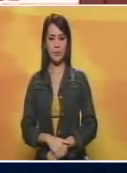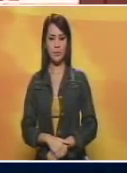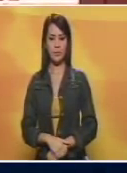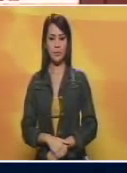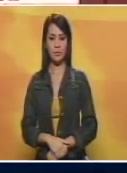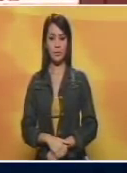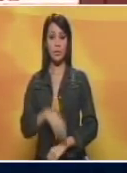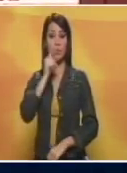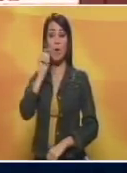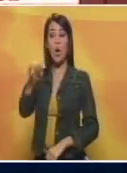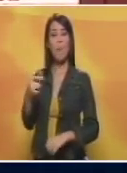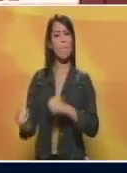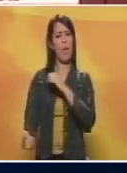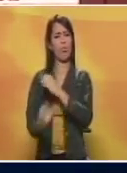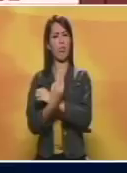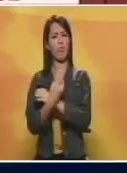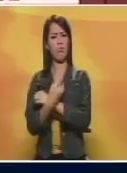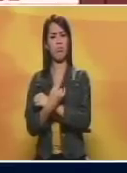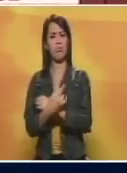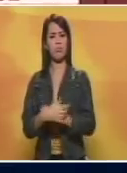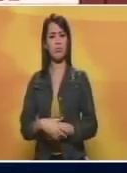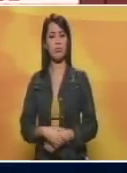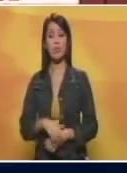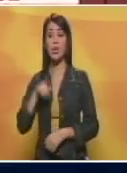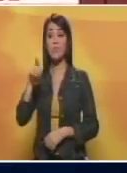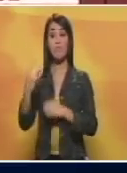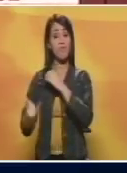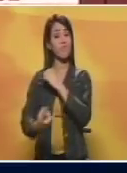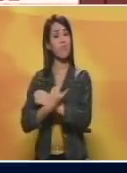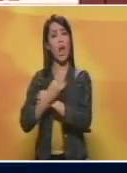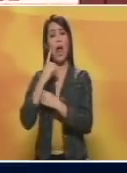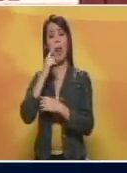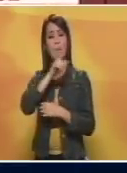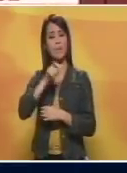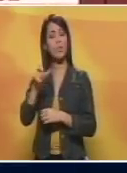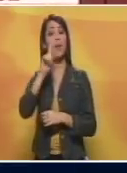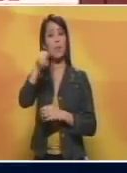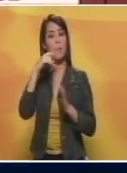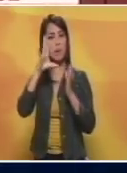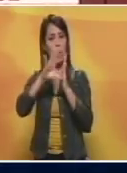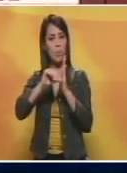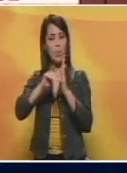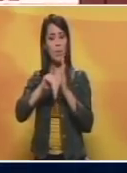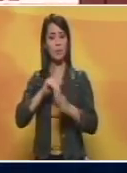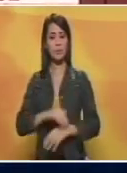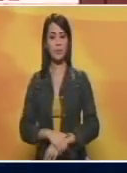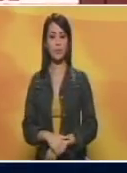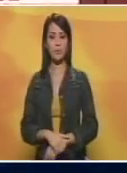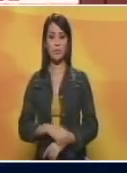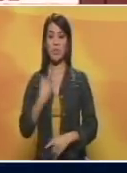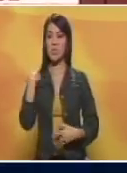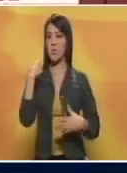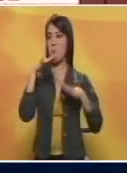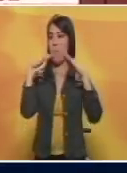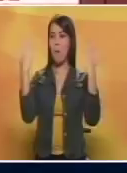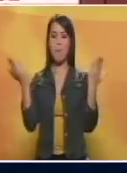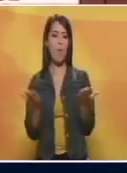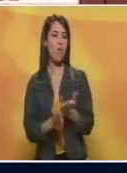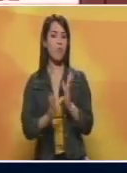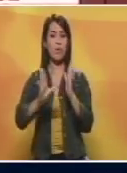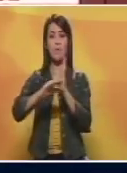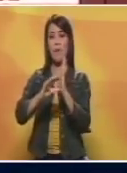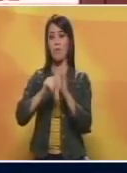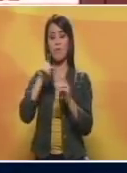el tipo es un traidor ha traicionado a todo el mundo y ha robado a todo el que ha podido y anda en el mundo robando y está metido